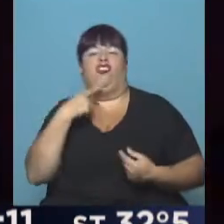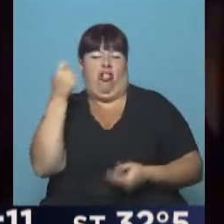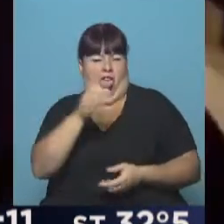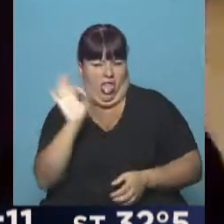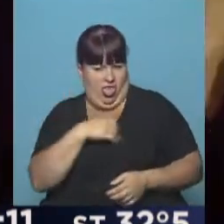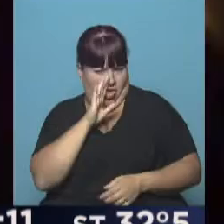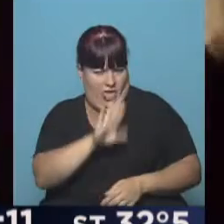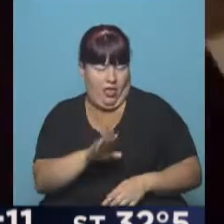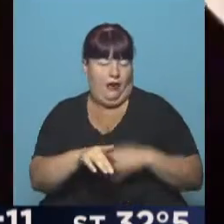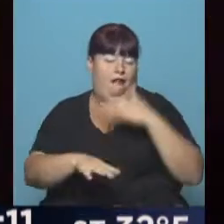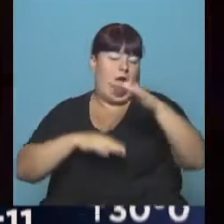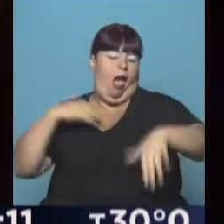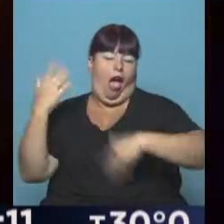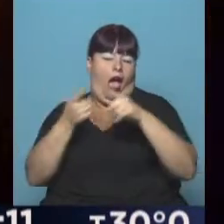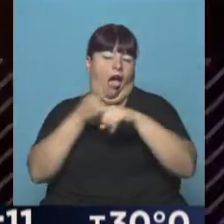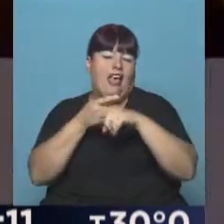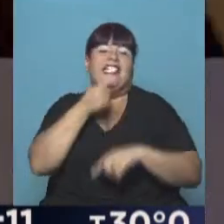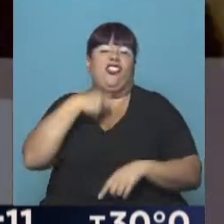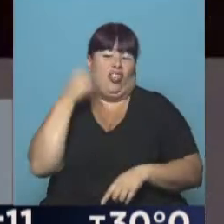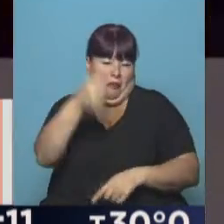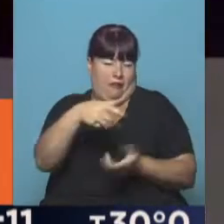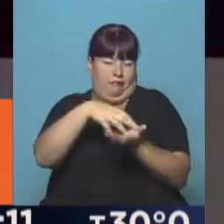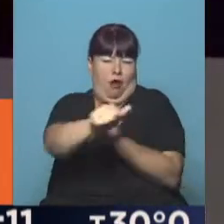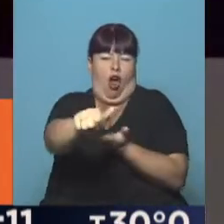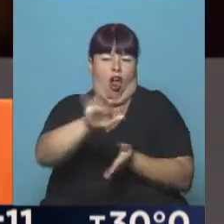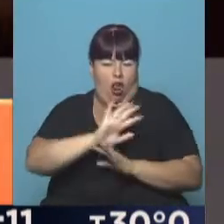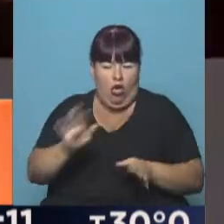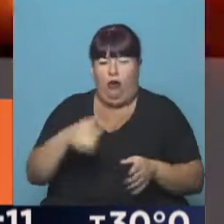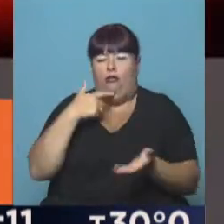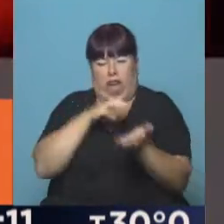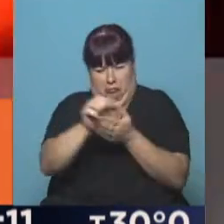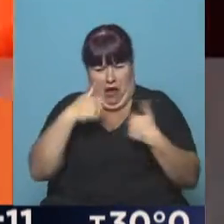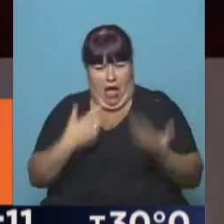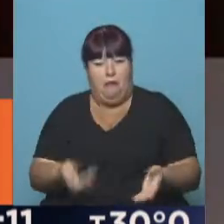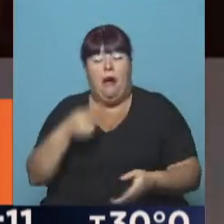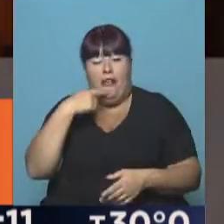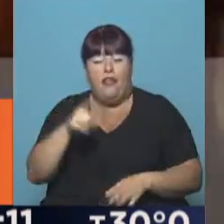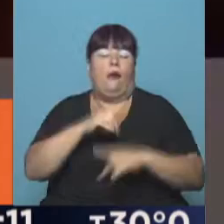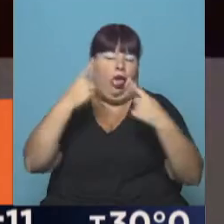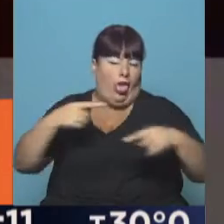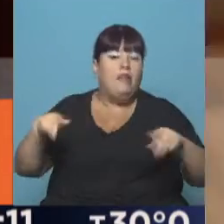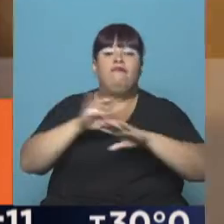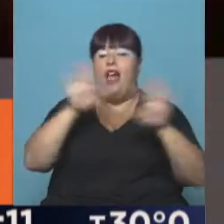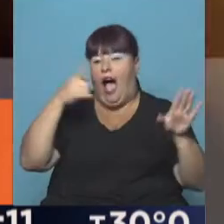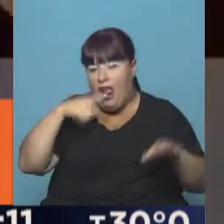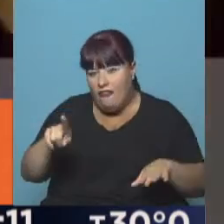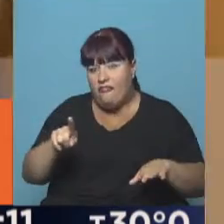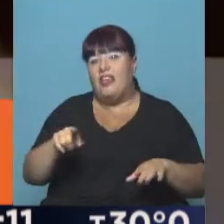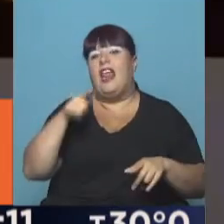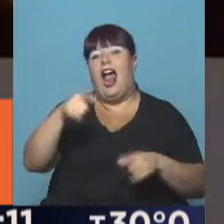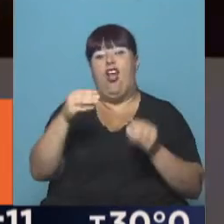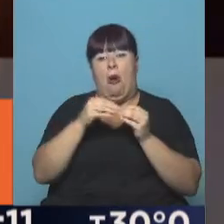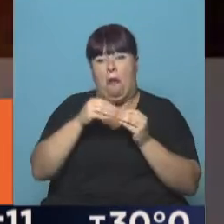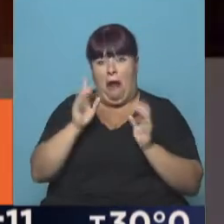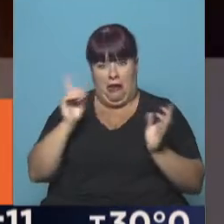te golpeé. Y empezó la discusión diciéndole: si yo te golpeo, te arruino, te arranco la nariz, entre otras cosas. Bueno, todo esto, por supuesto, el colega, que no